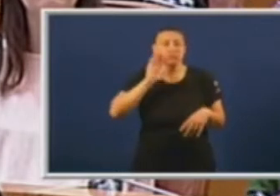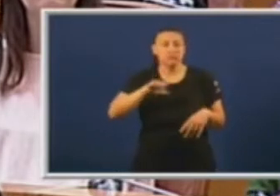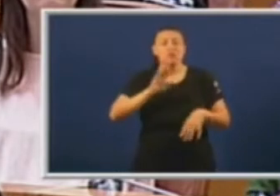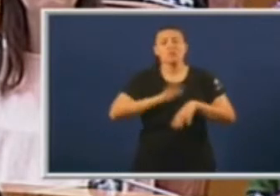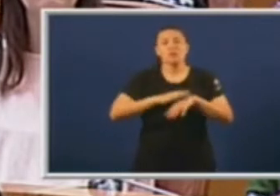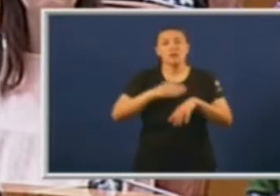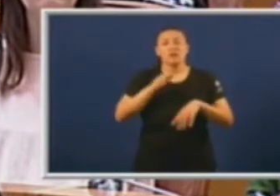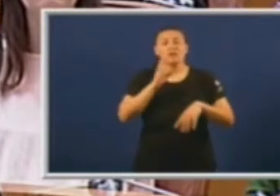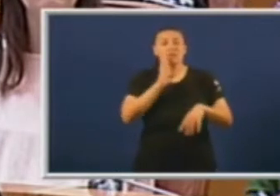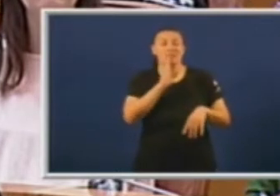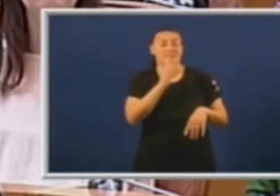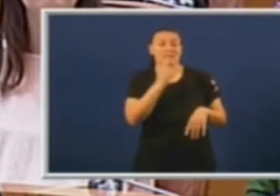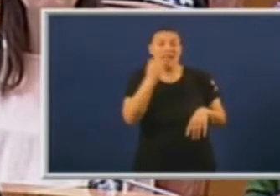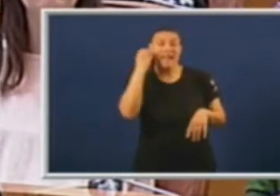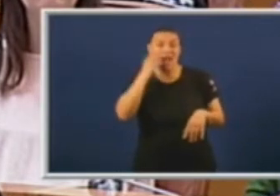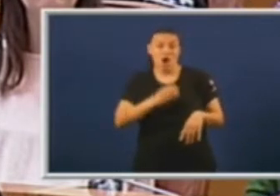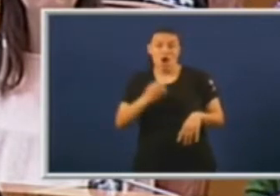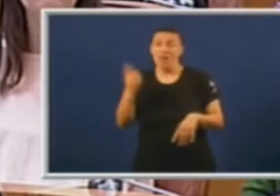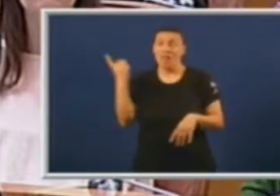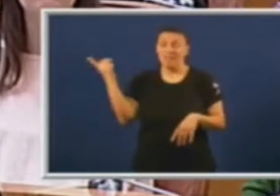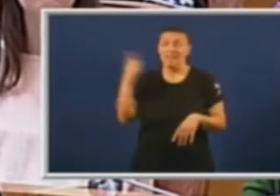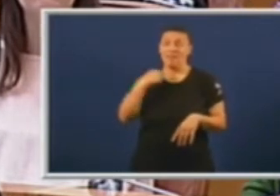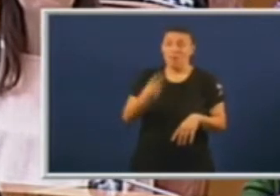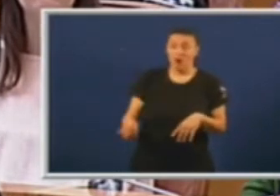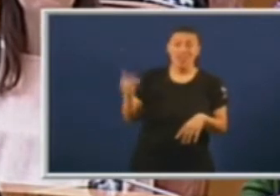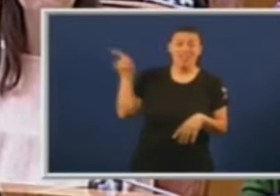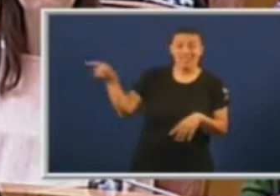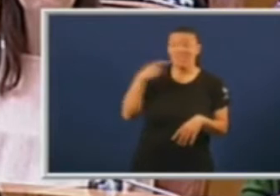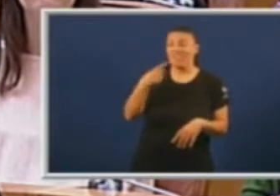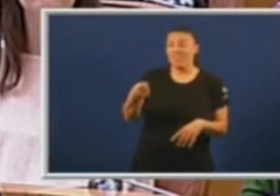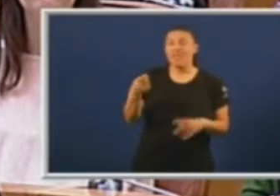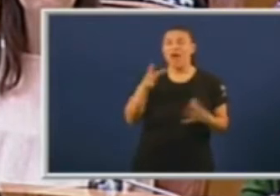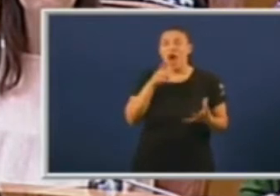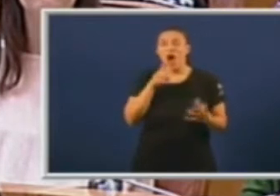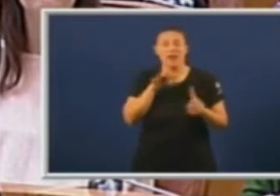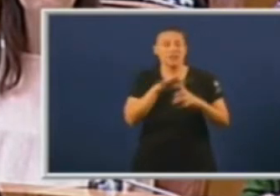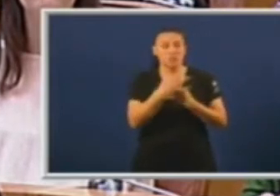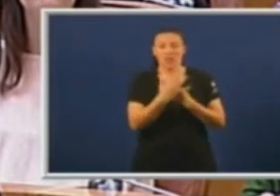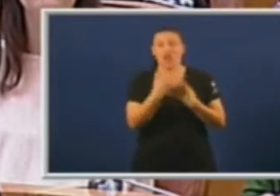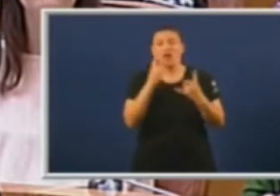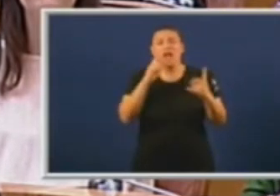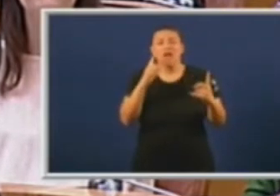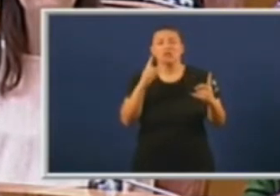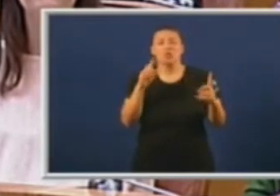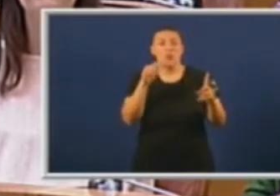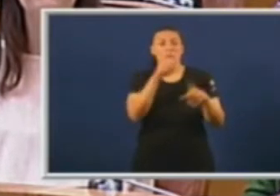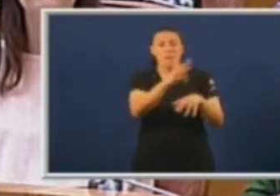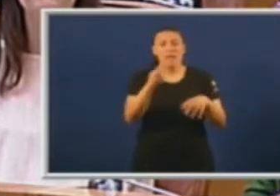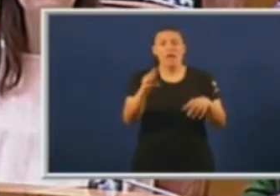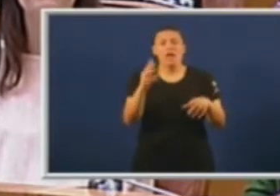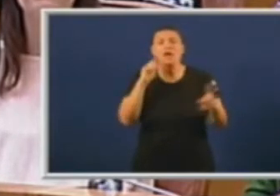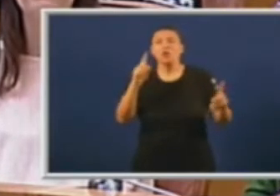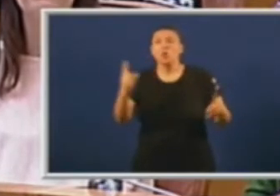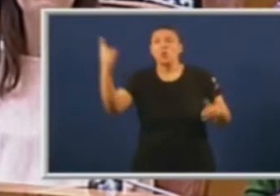mesmo dixo o señor Rajoy, o seu partido está nun tsunami de casos aislados de corrupción.